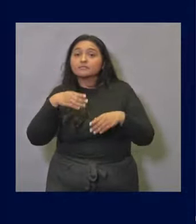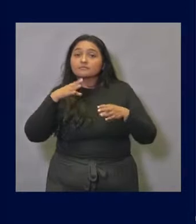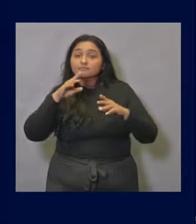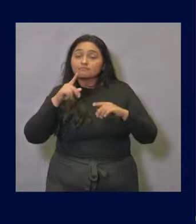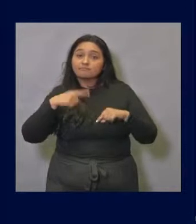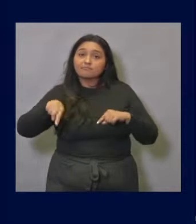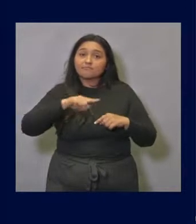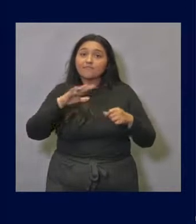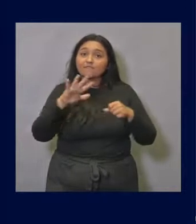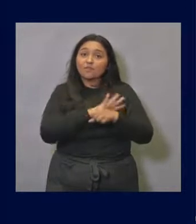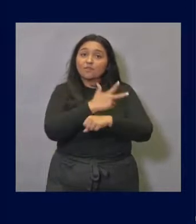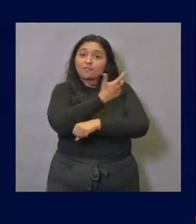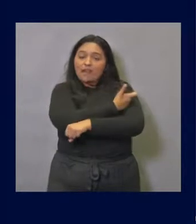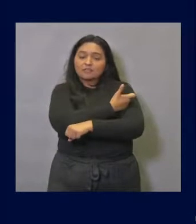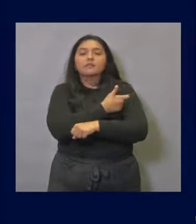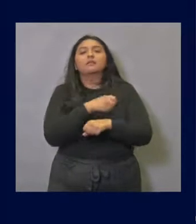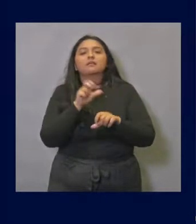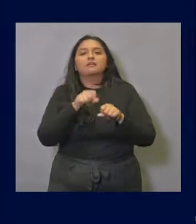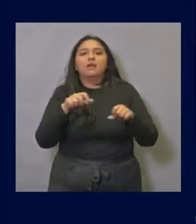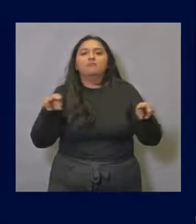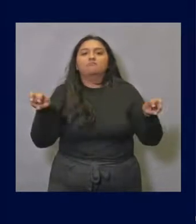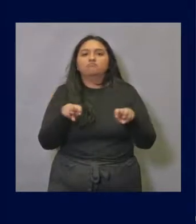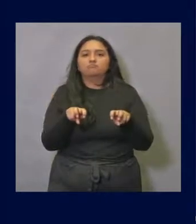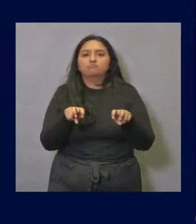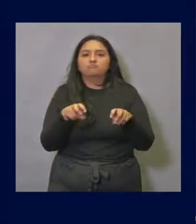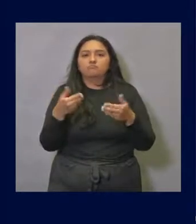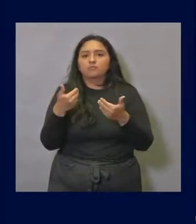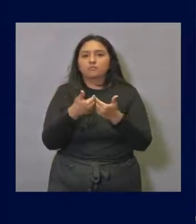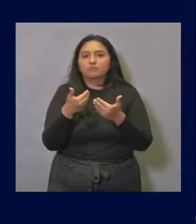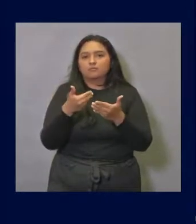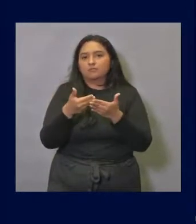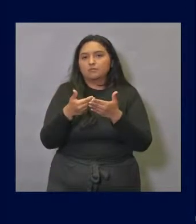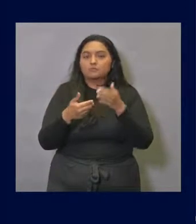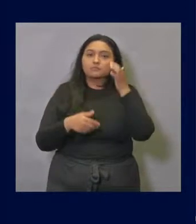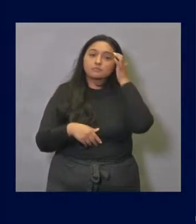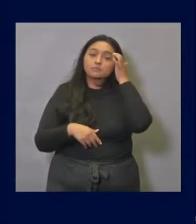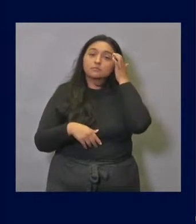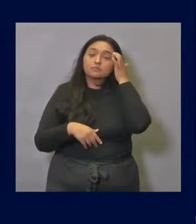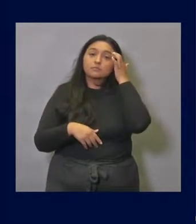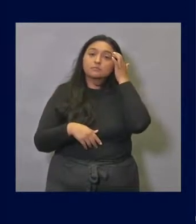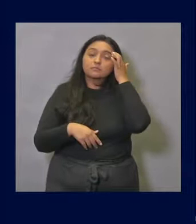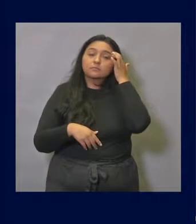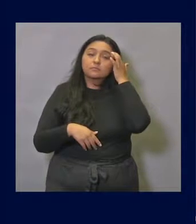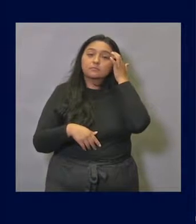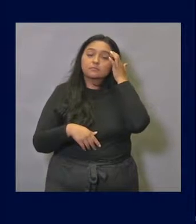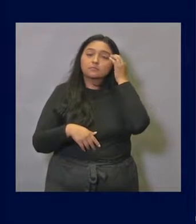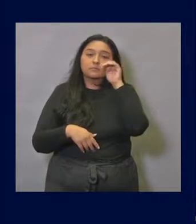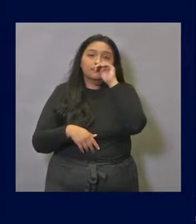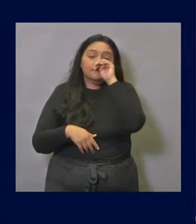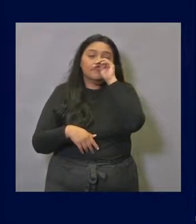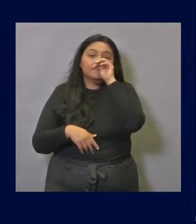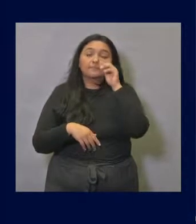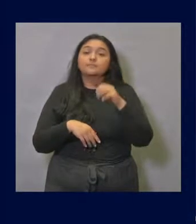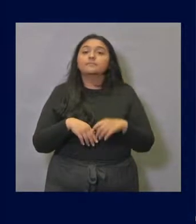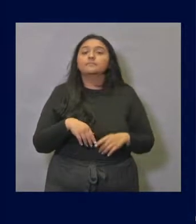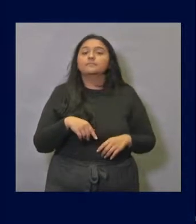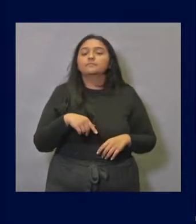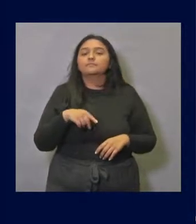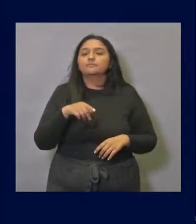vacunadas. Con respecto a los eventos al aire libre, los empleadores deben hacerle las pruebas a sus